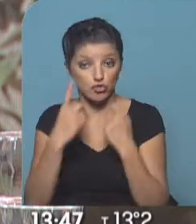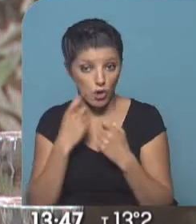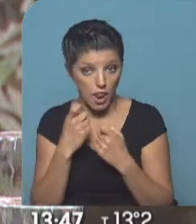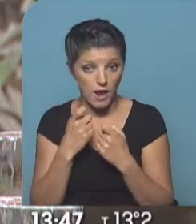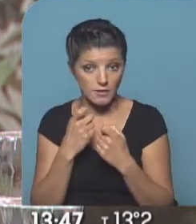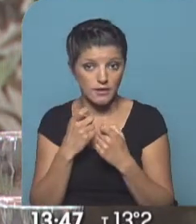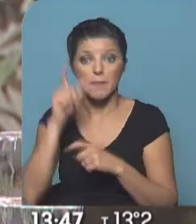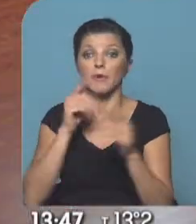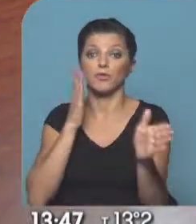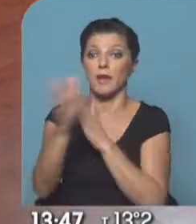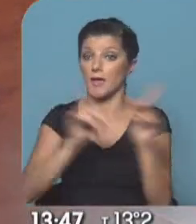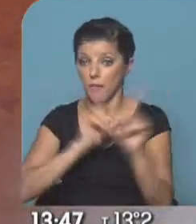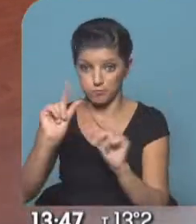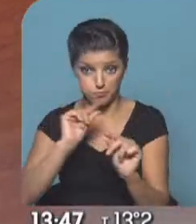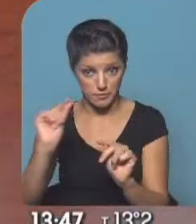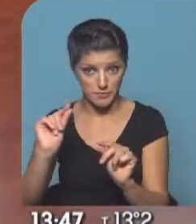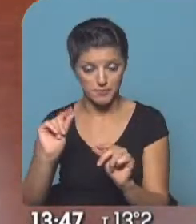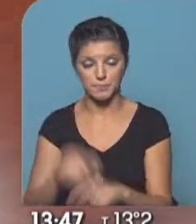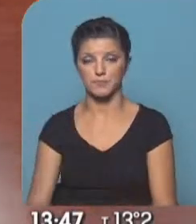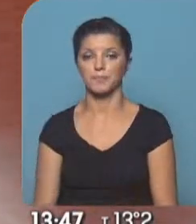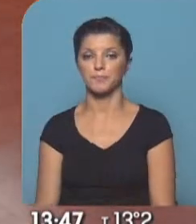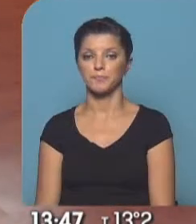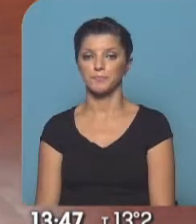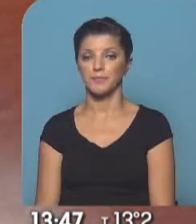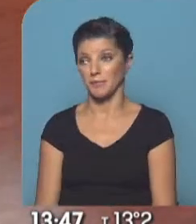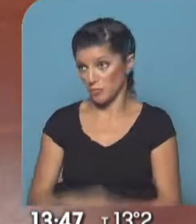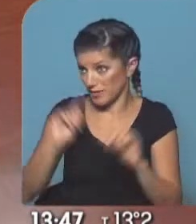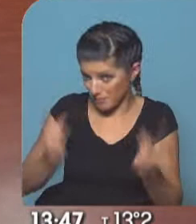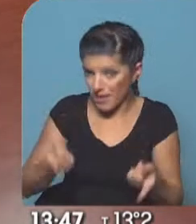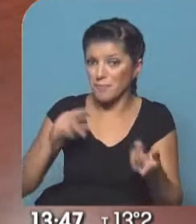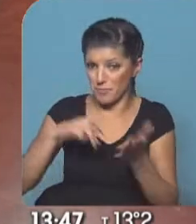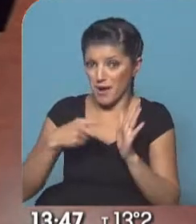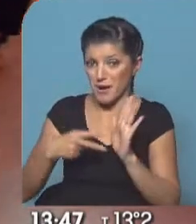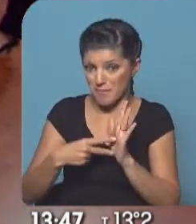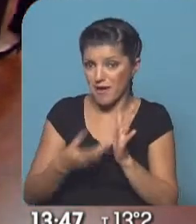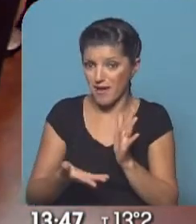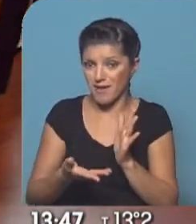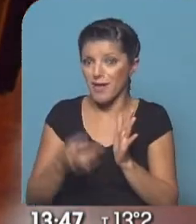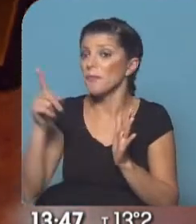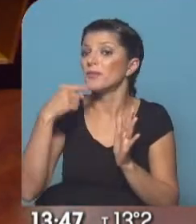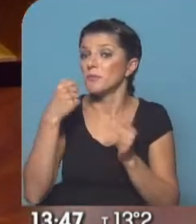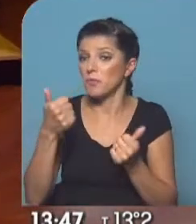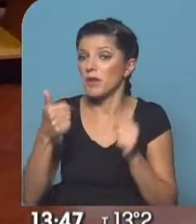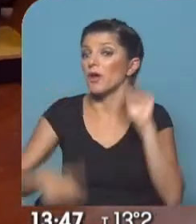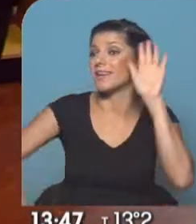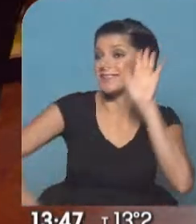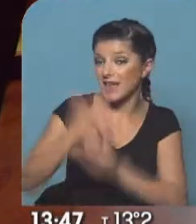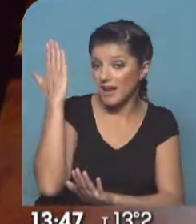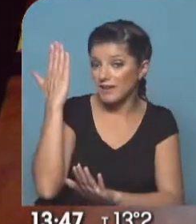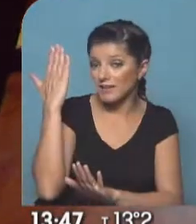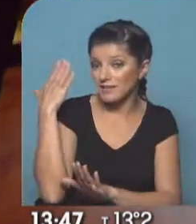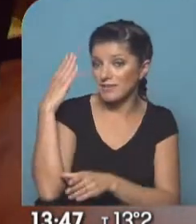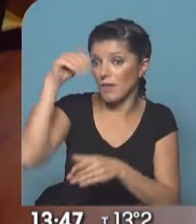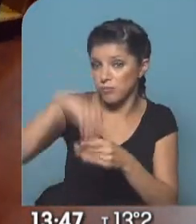de migrantes, de refugiados. Es un problema, porque como decís vos, lo que sale se queda dentro, y lo que queda